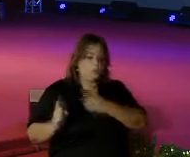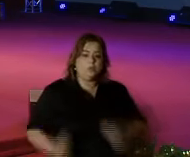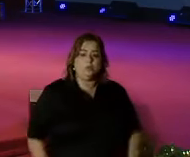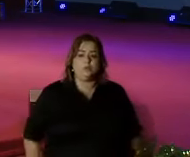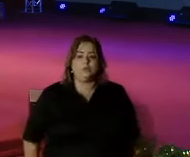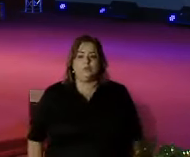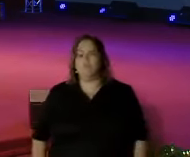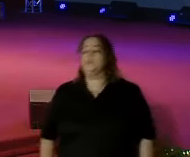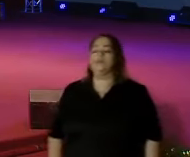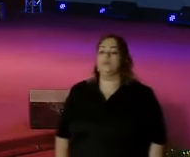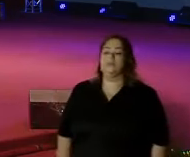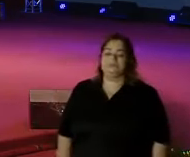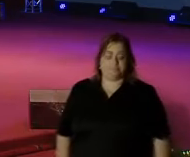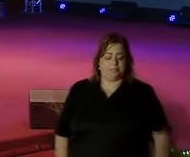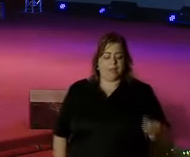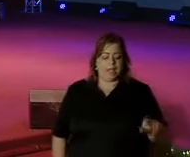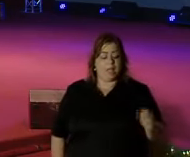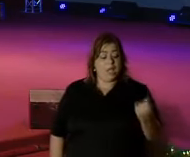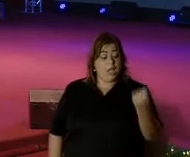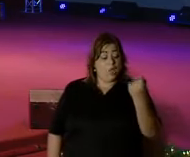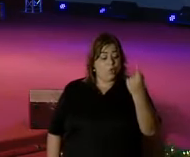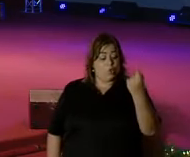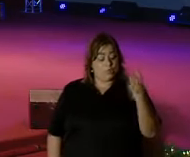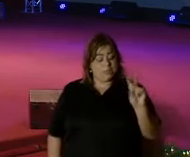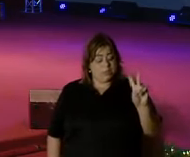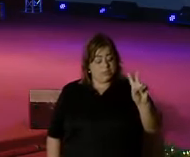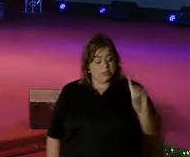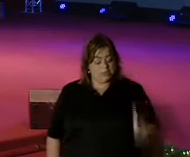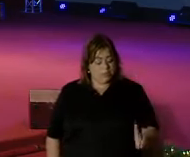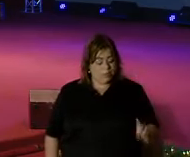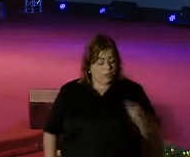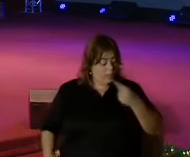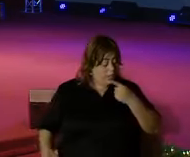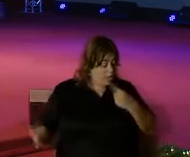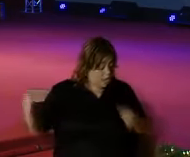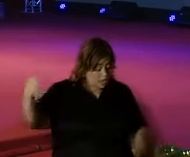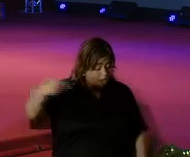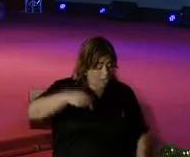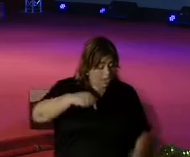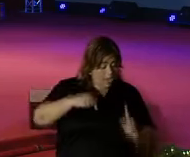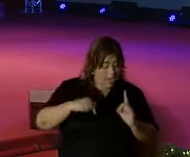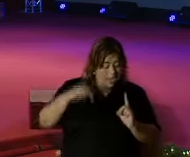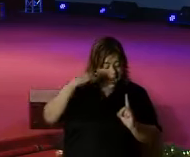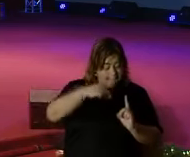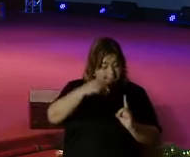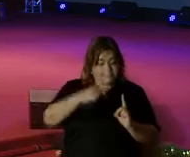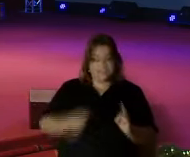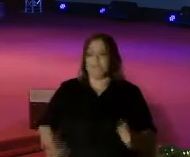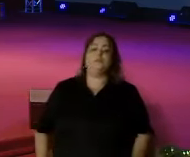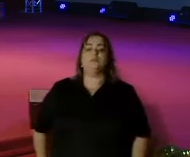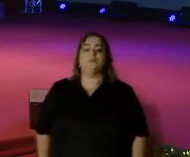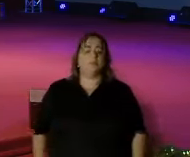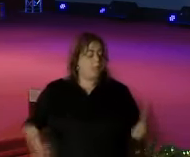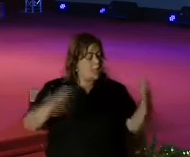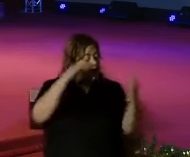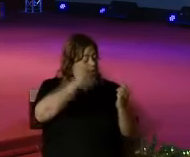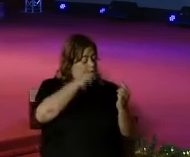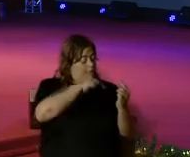testigos. Señor, ¿tú no ves que la multitud te está apretando? ¿Cómo que quién me